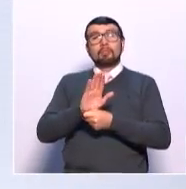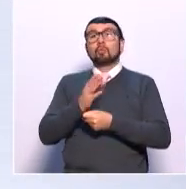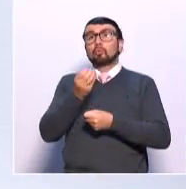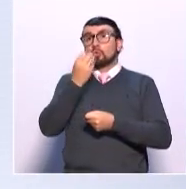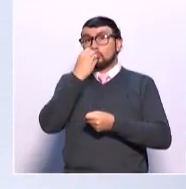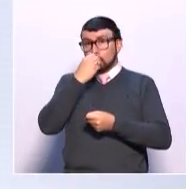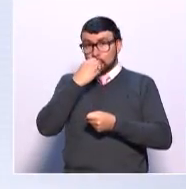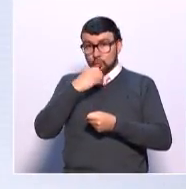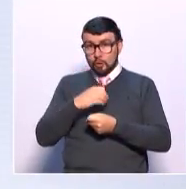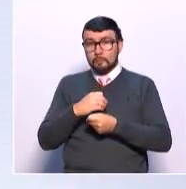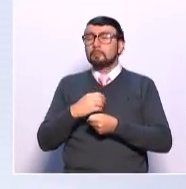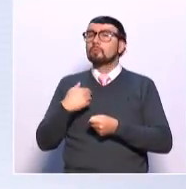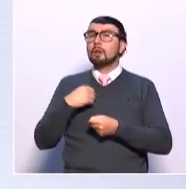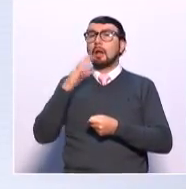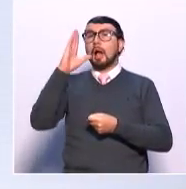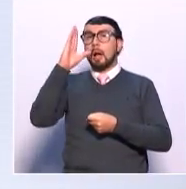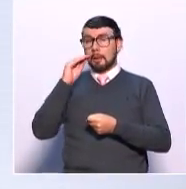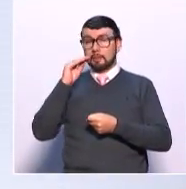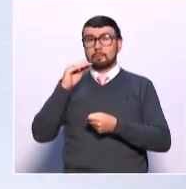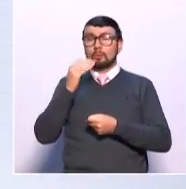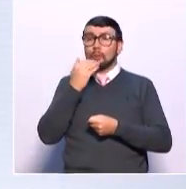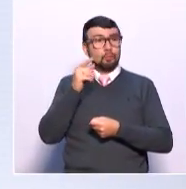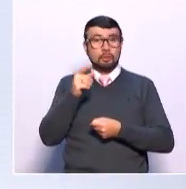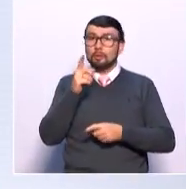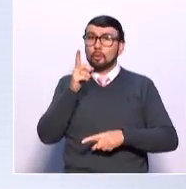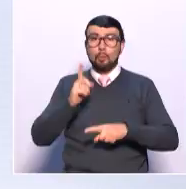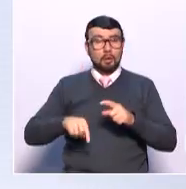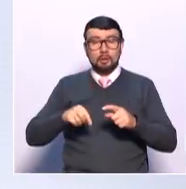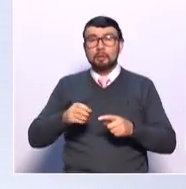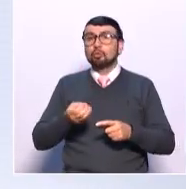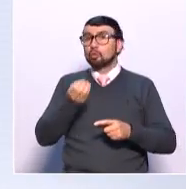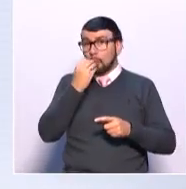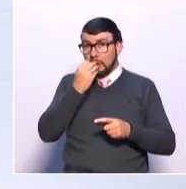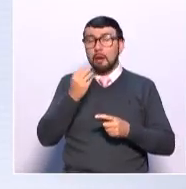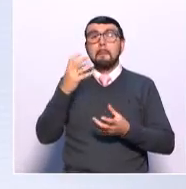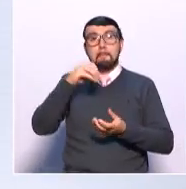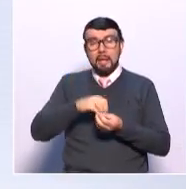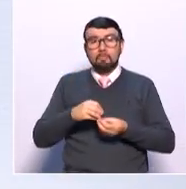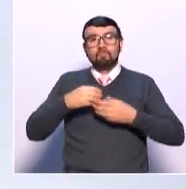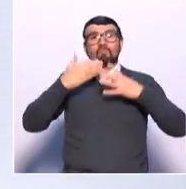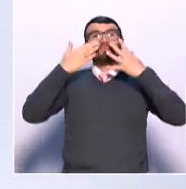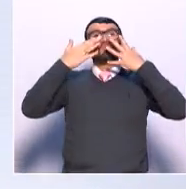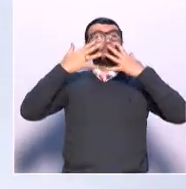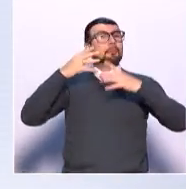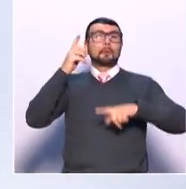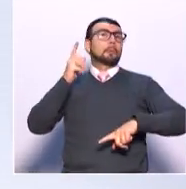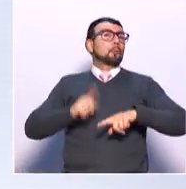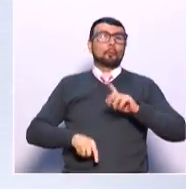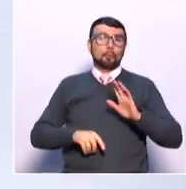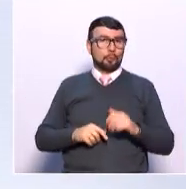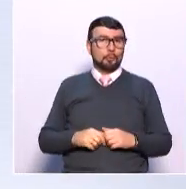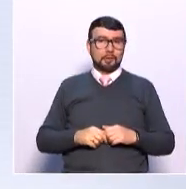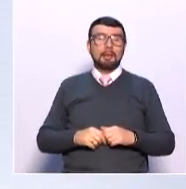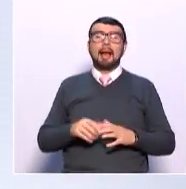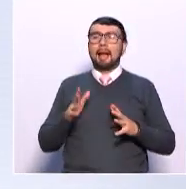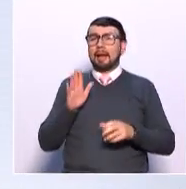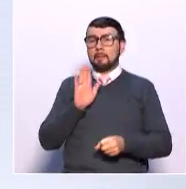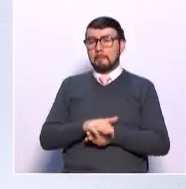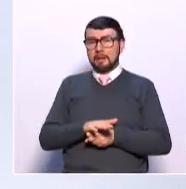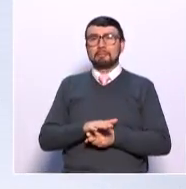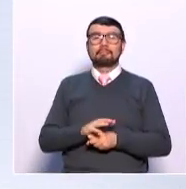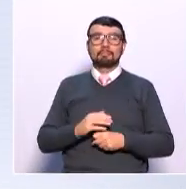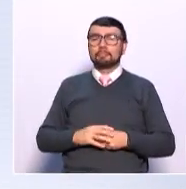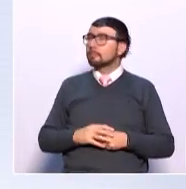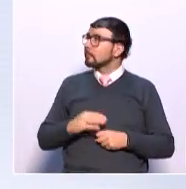cierra la respiración ustedes no pueden respirar y comer al mismo tiempo traten y verá que no son capaces aquí una